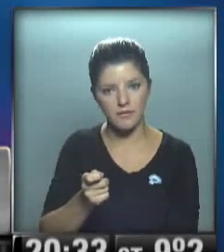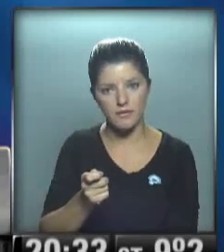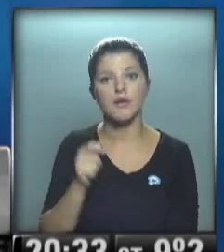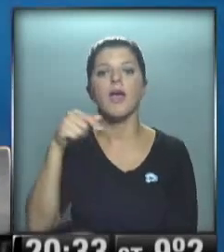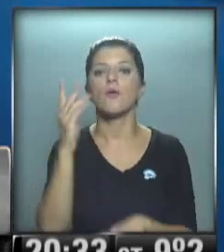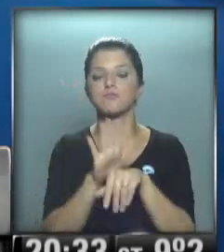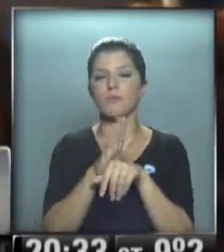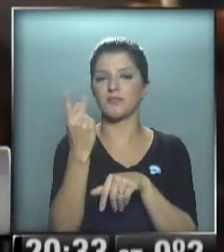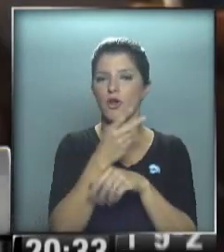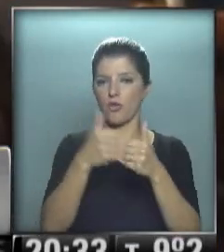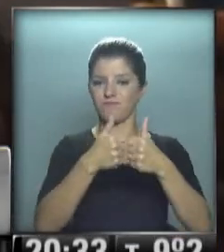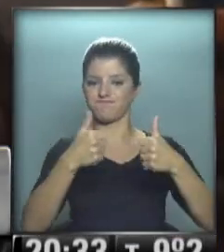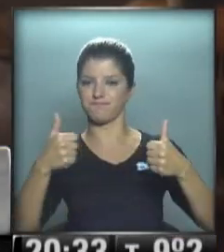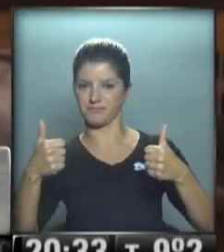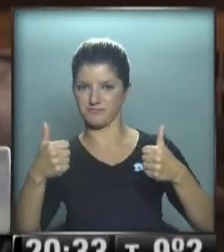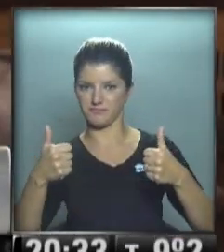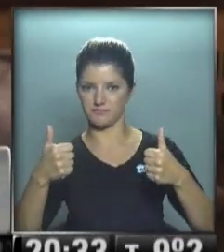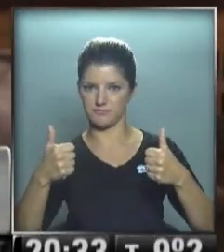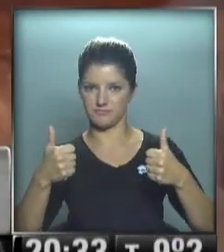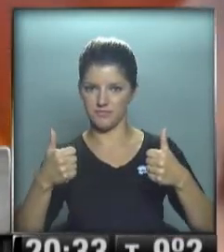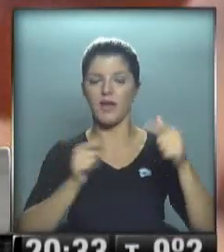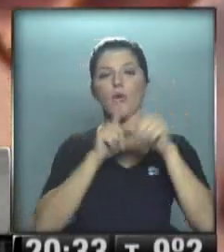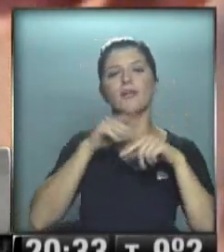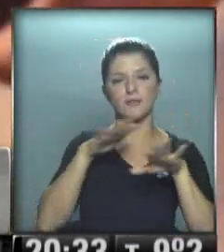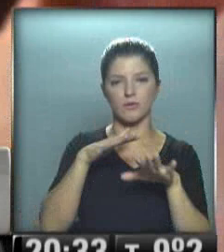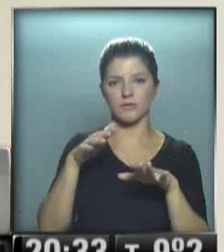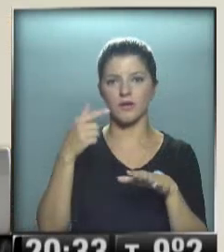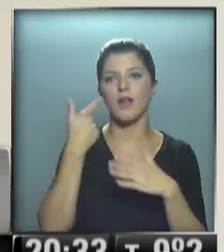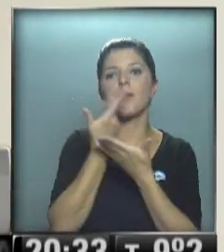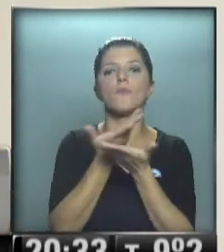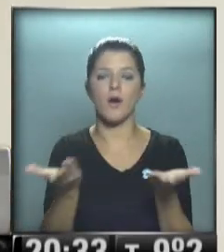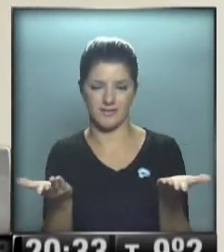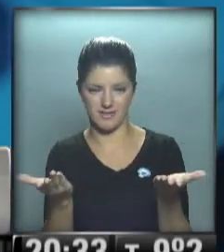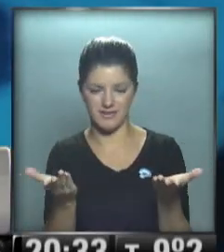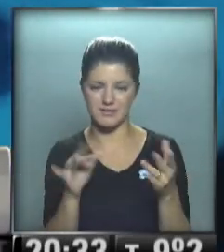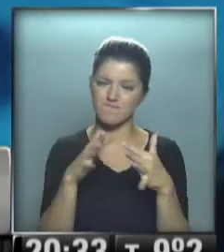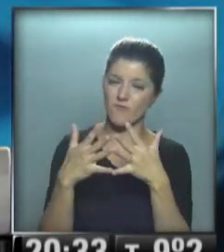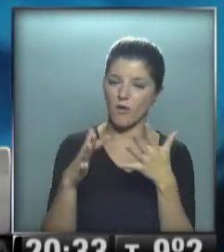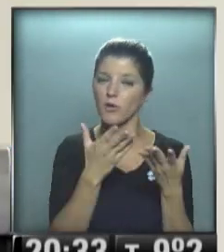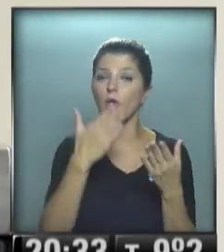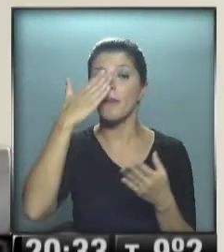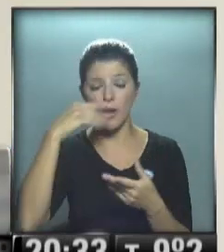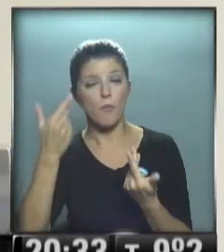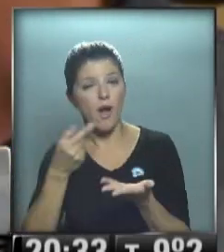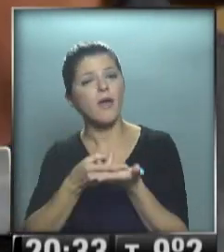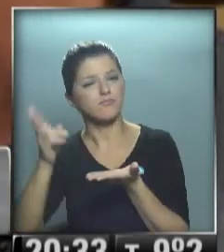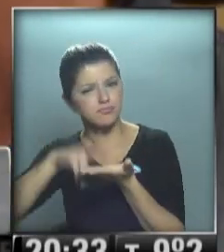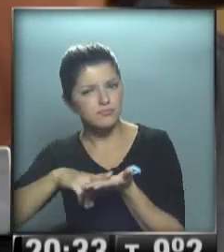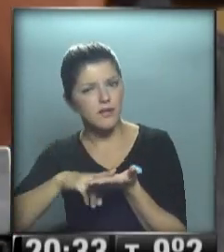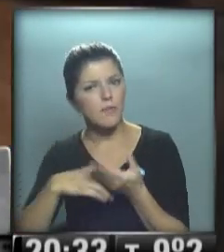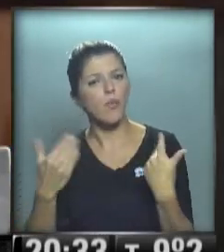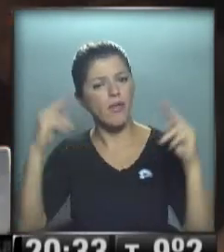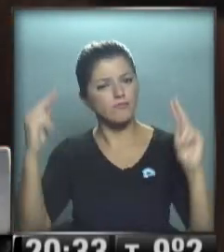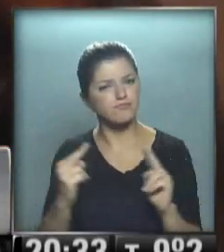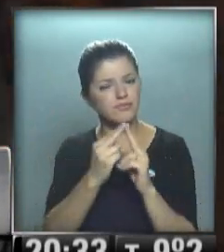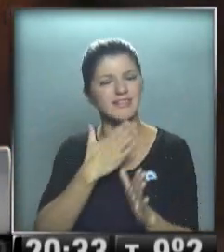distancia un distanciamiento entre los dos personajes por momentos se hace agua no en la pareja se puede reconstruir es posible la vuelta